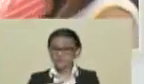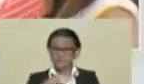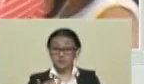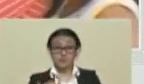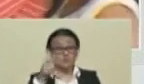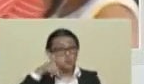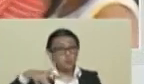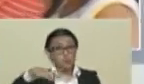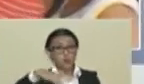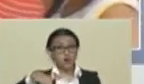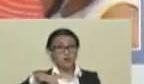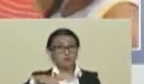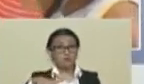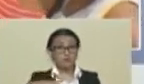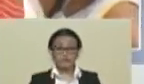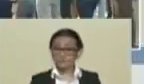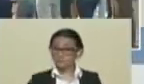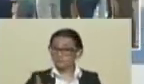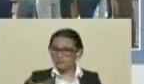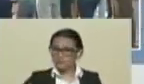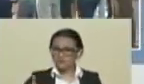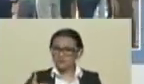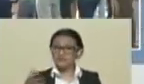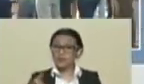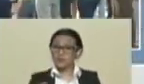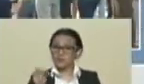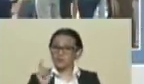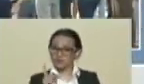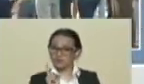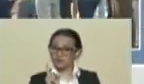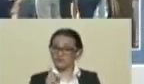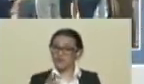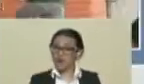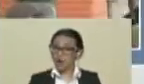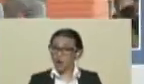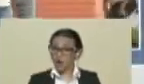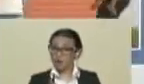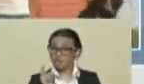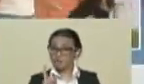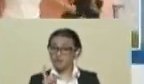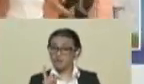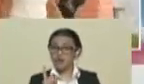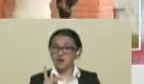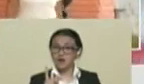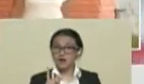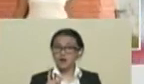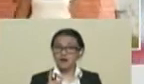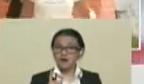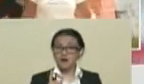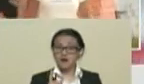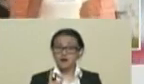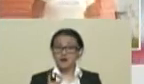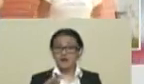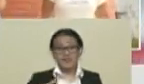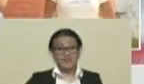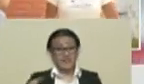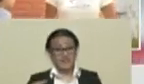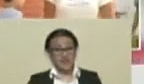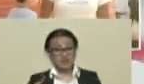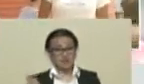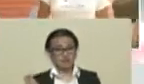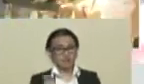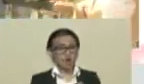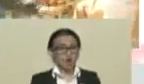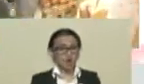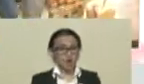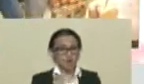han generado cuatro prioridades: la seguridad del Estado, la economía del Estado, las políticas sociales y el derecho a la ciudad y la transformación